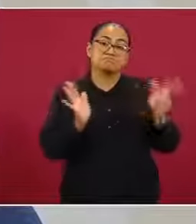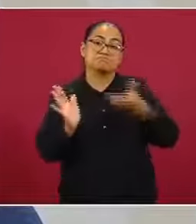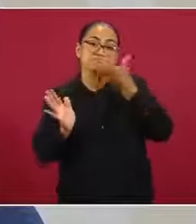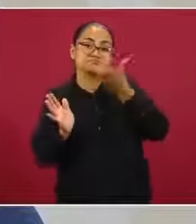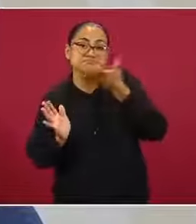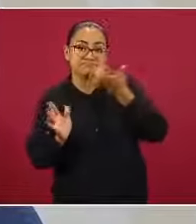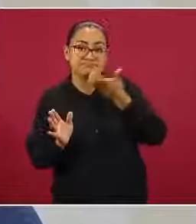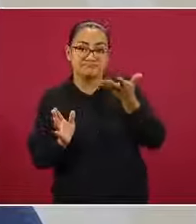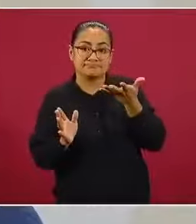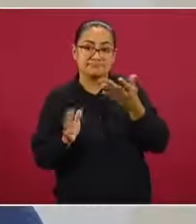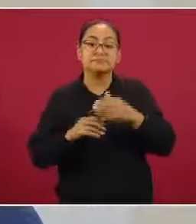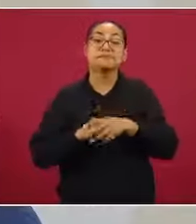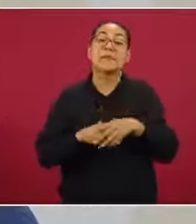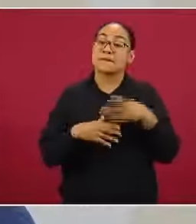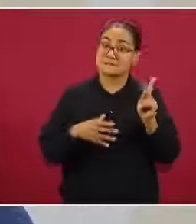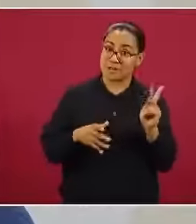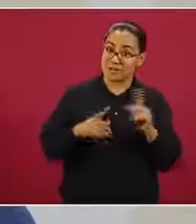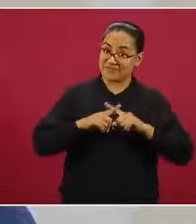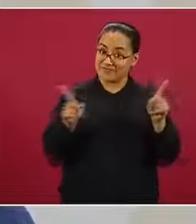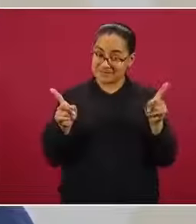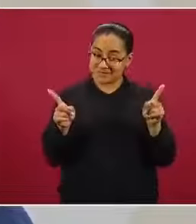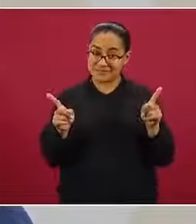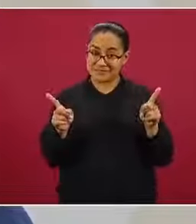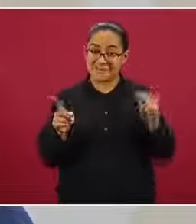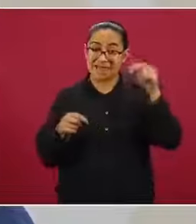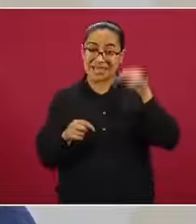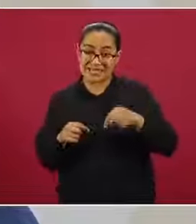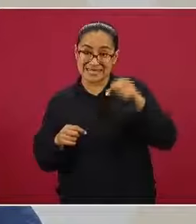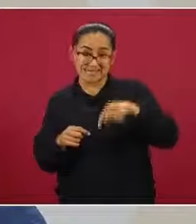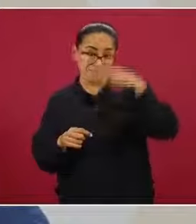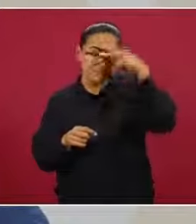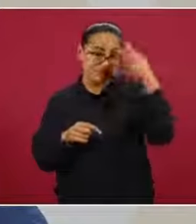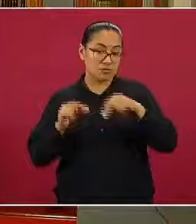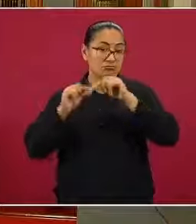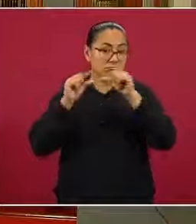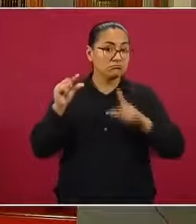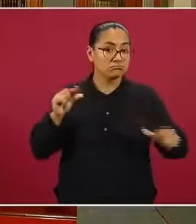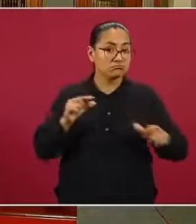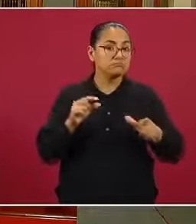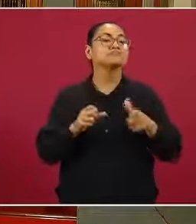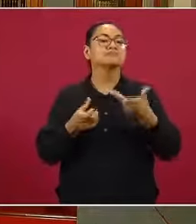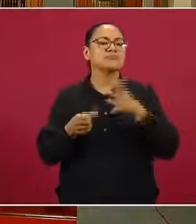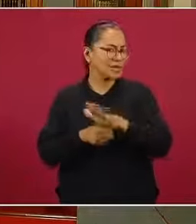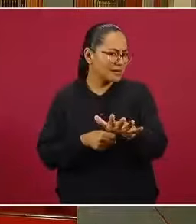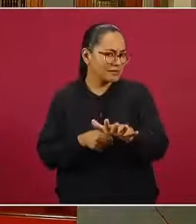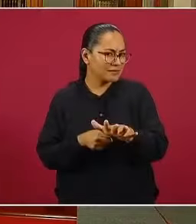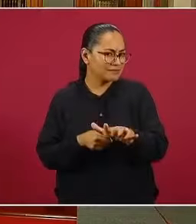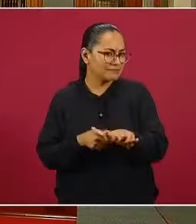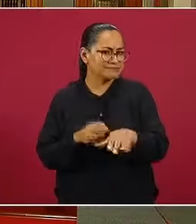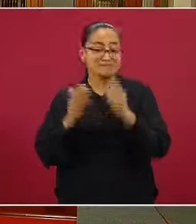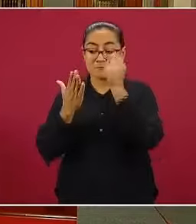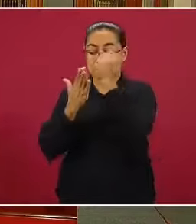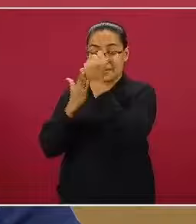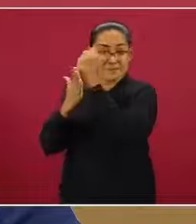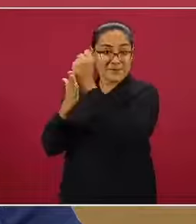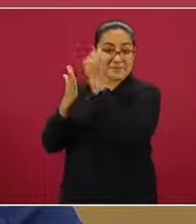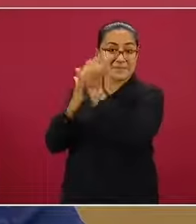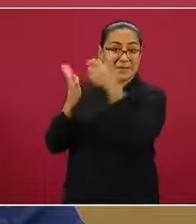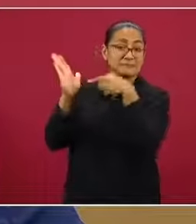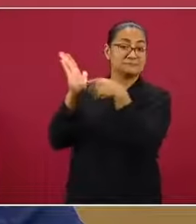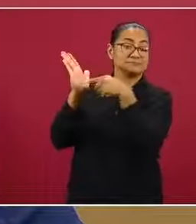La gran diferencia, y eso es la ventaja que tiene hoy día México, es que los sellos, el umbral de los sellos, están basados en